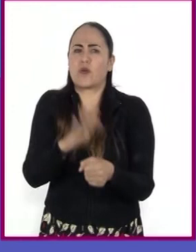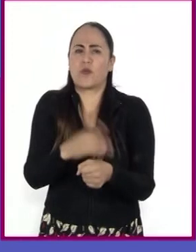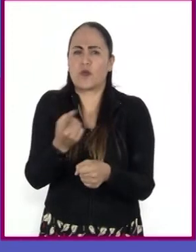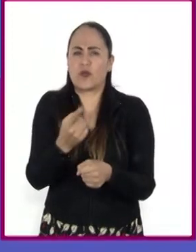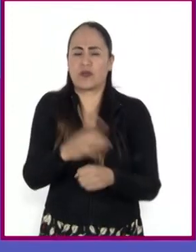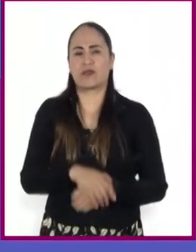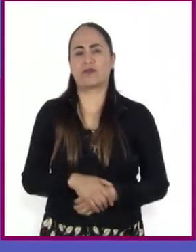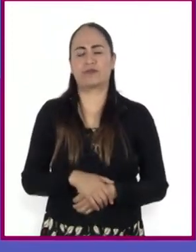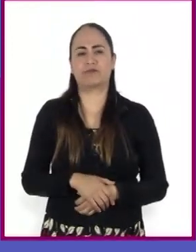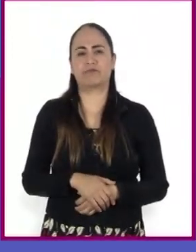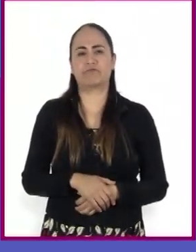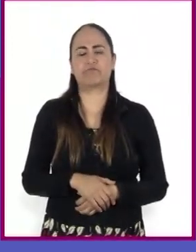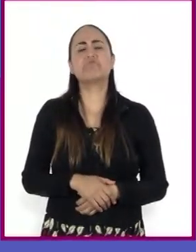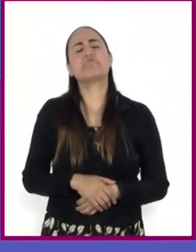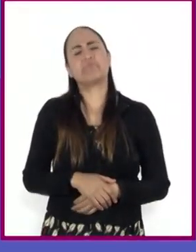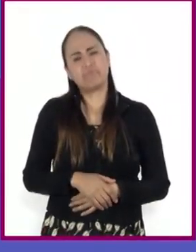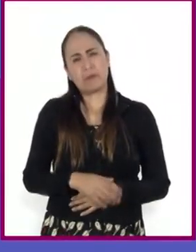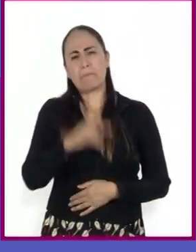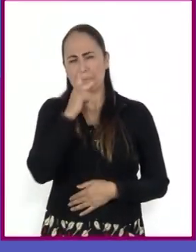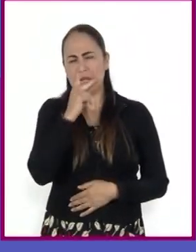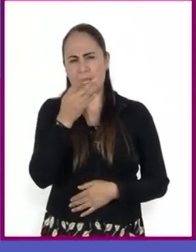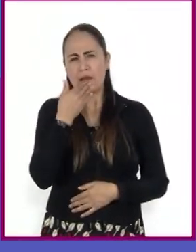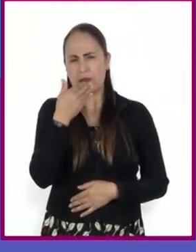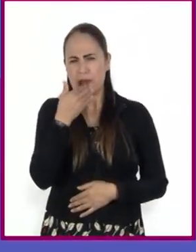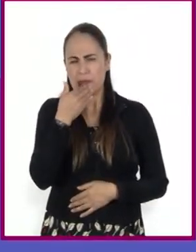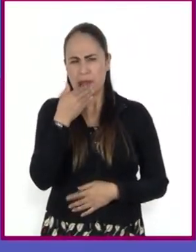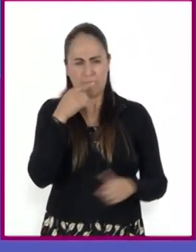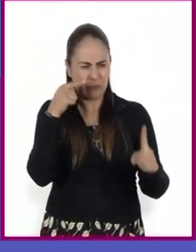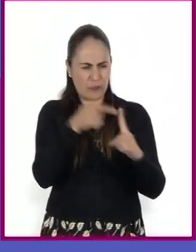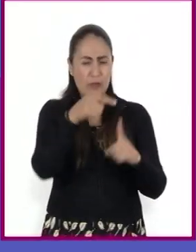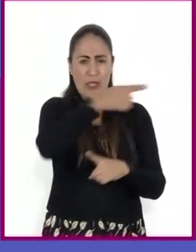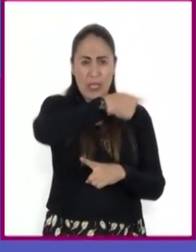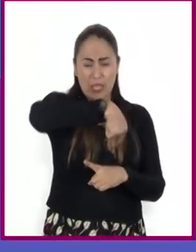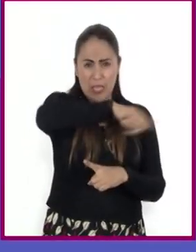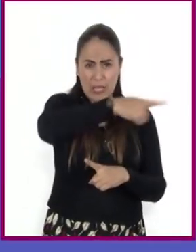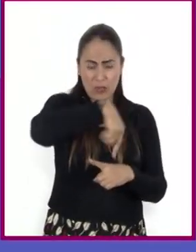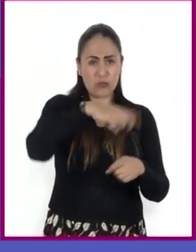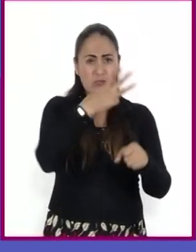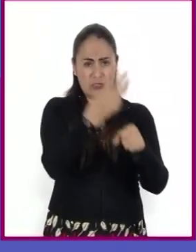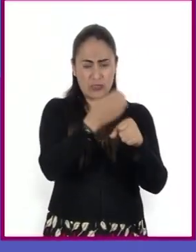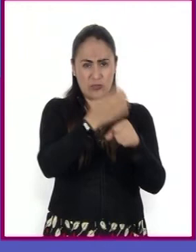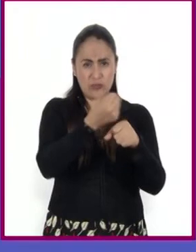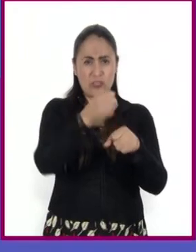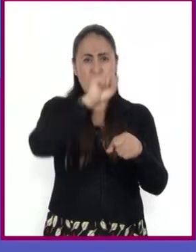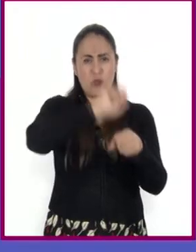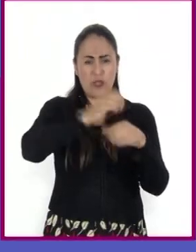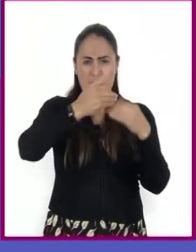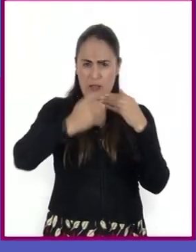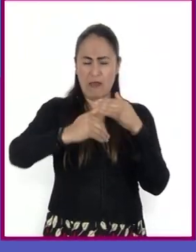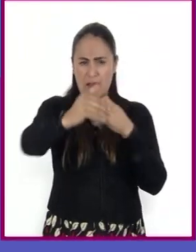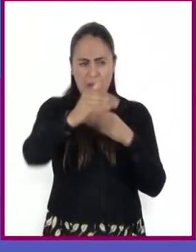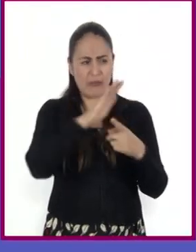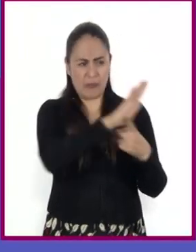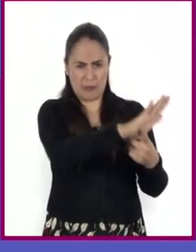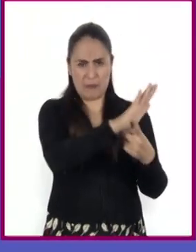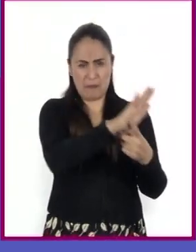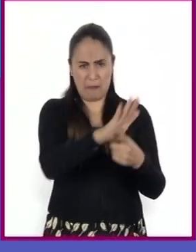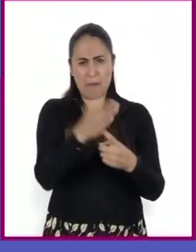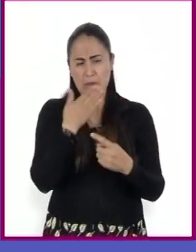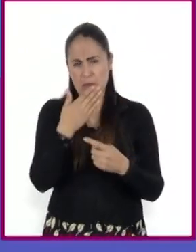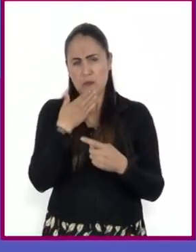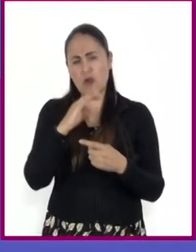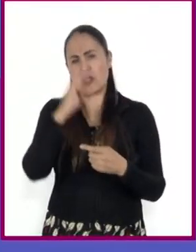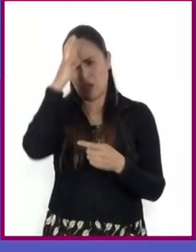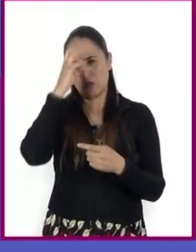que empleaste es adecuado si tu definición va dirigida a estudiantes de tercer grado de secundaria en adelante, ya que manejan esos